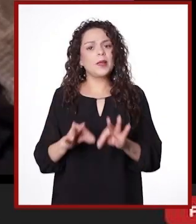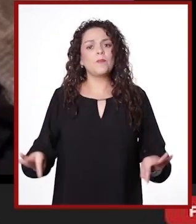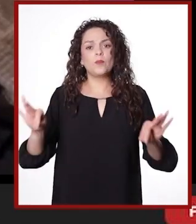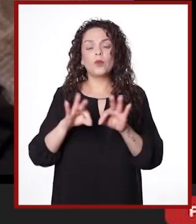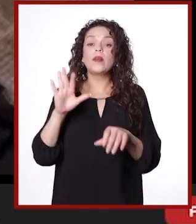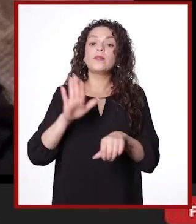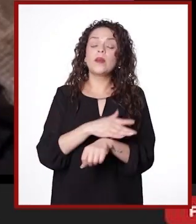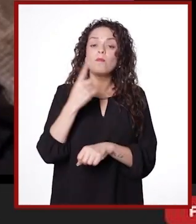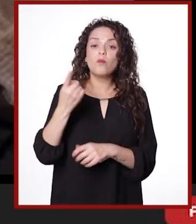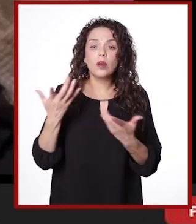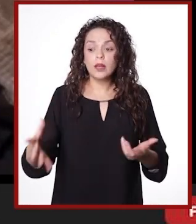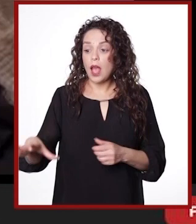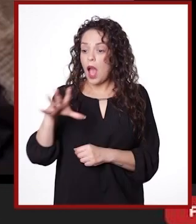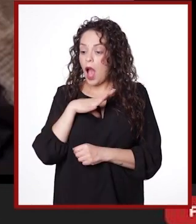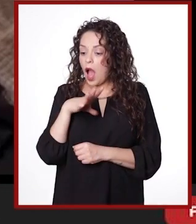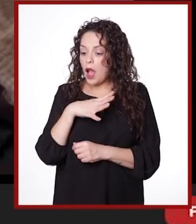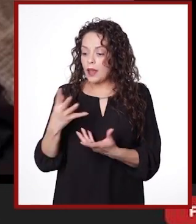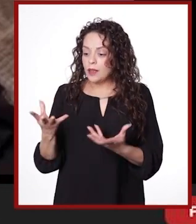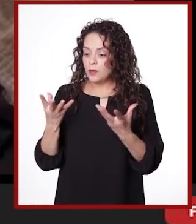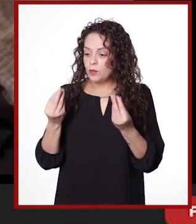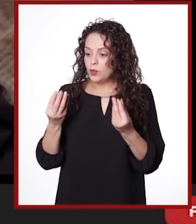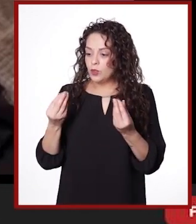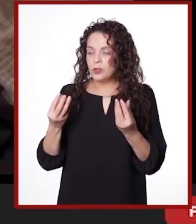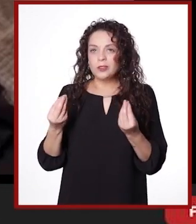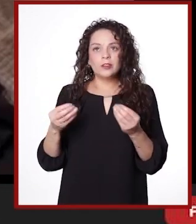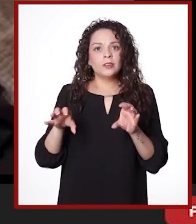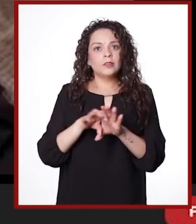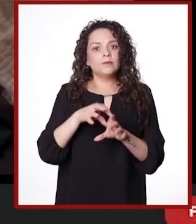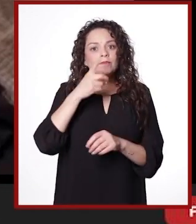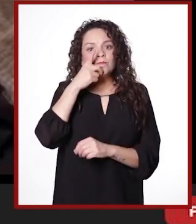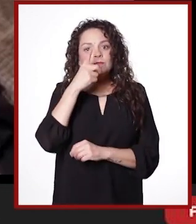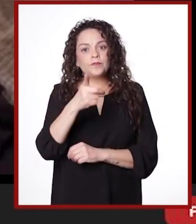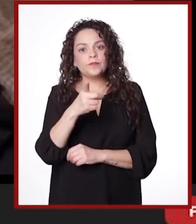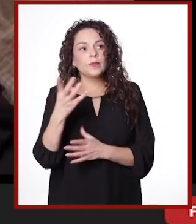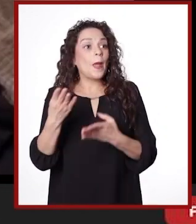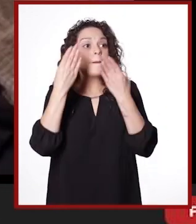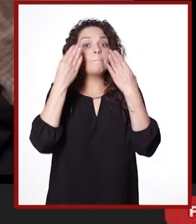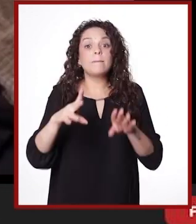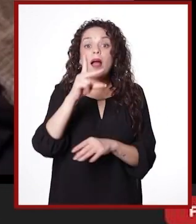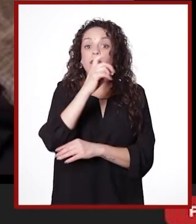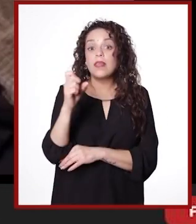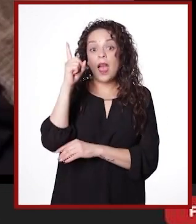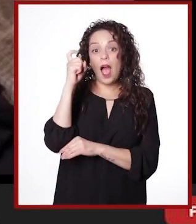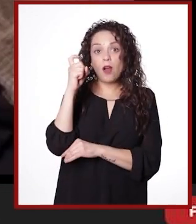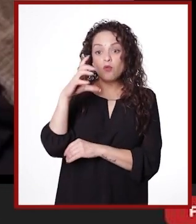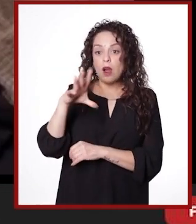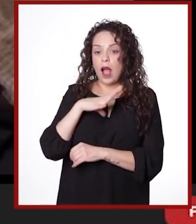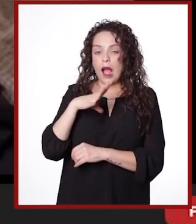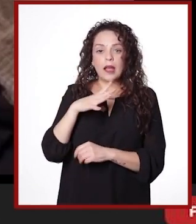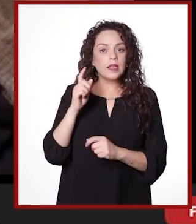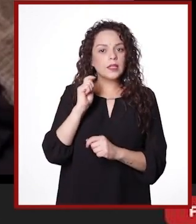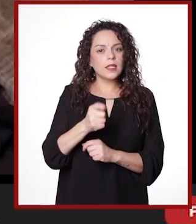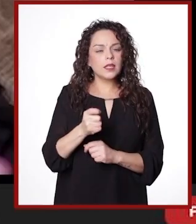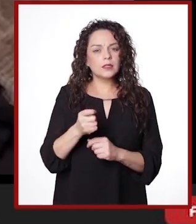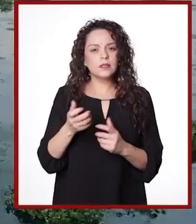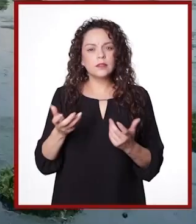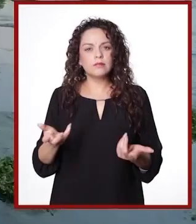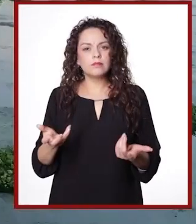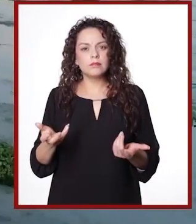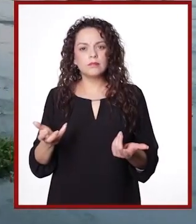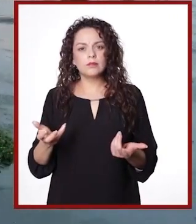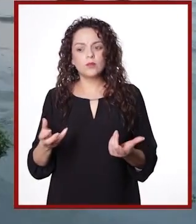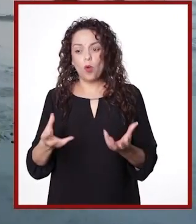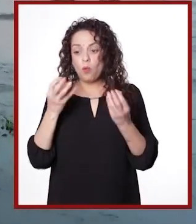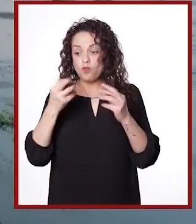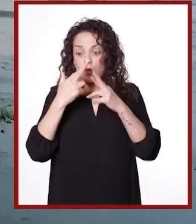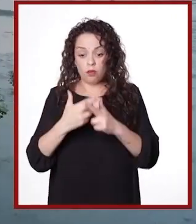juega mucho. Habla de bancos de agua donde tienes que tener grandes